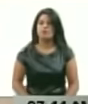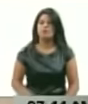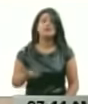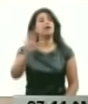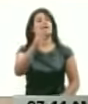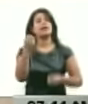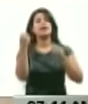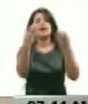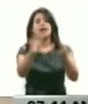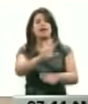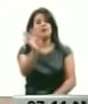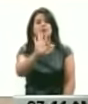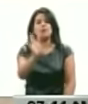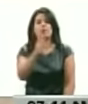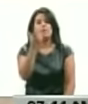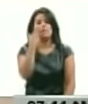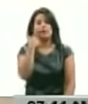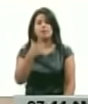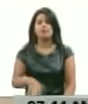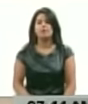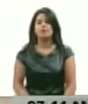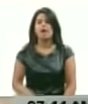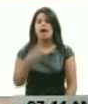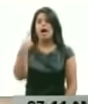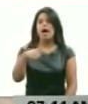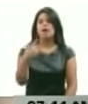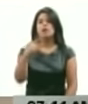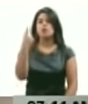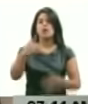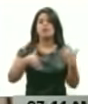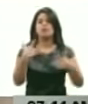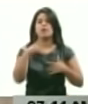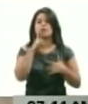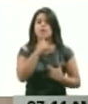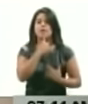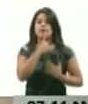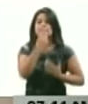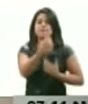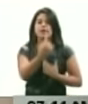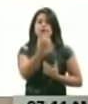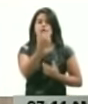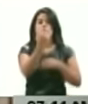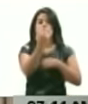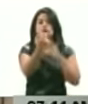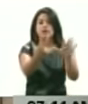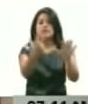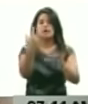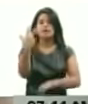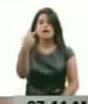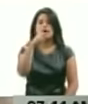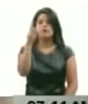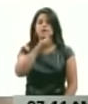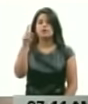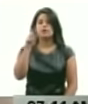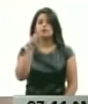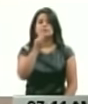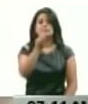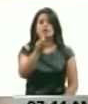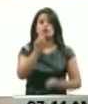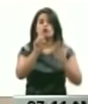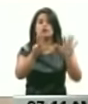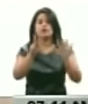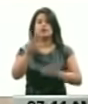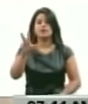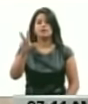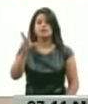a regalar, fíjate, tenemos una actividad llamada 183 años, 183 libros,